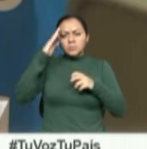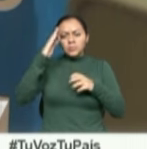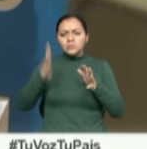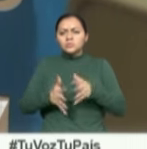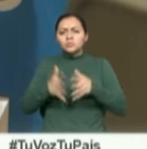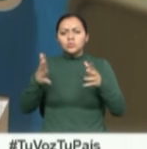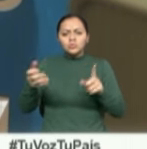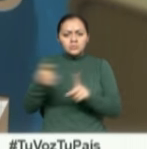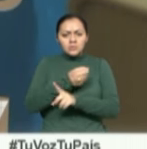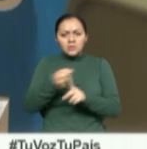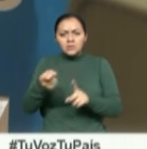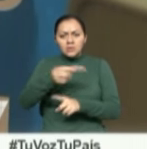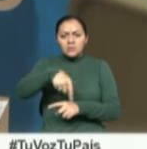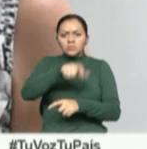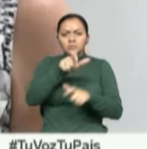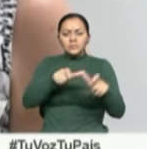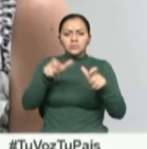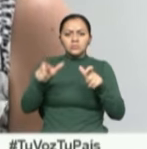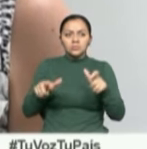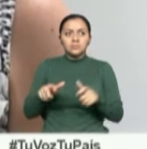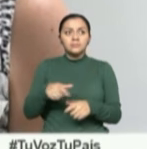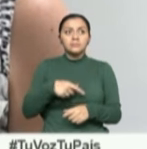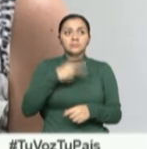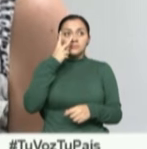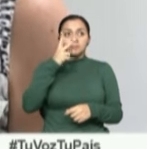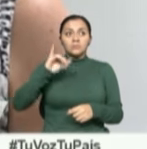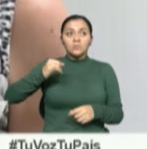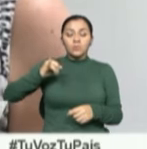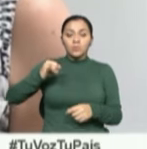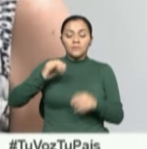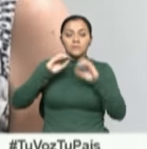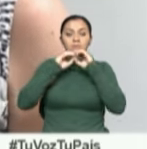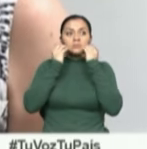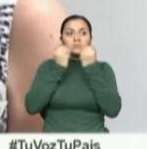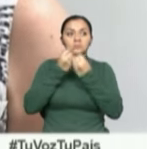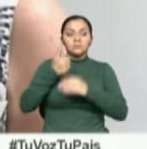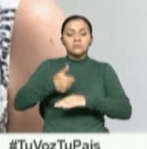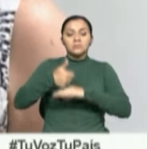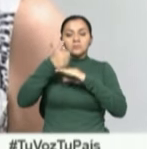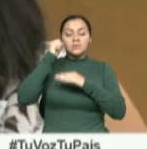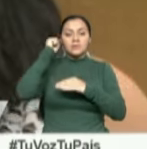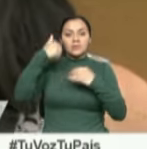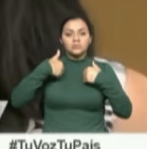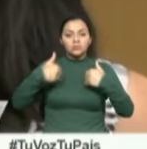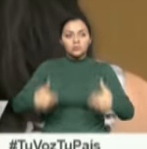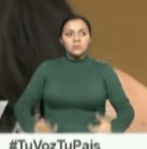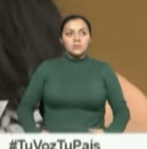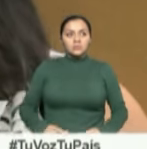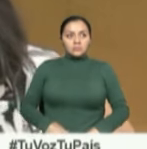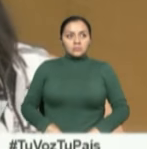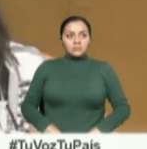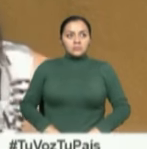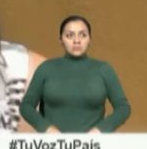gigante latinoamericano. Así lo estimó el jueves la organización Human Rights Watch.